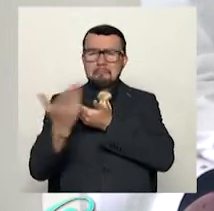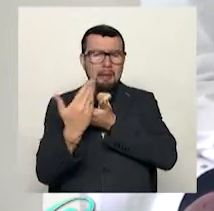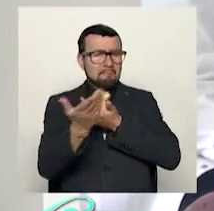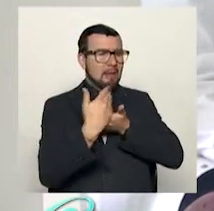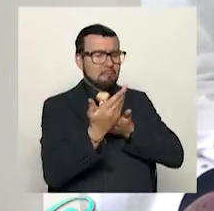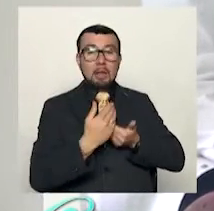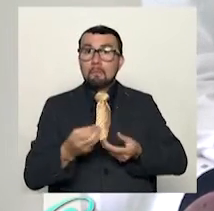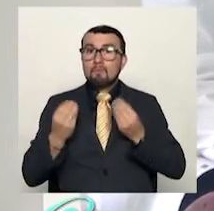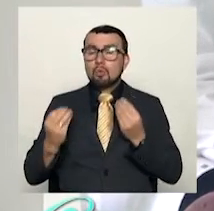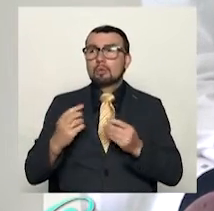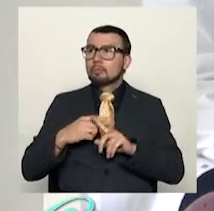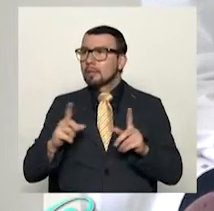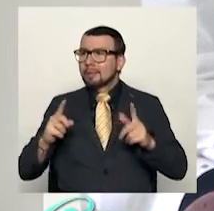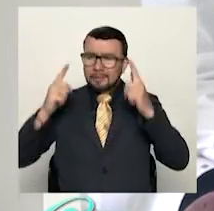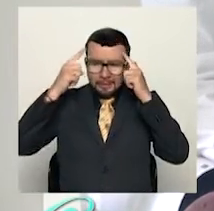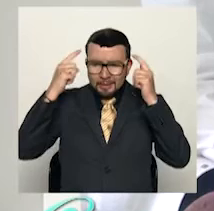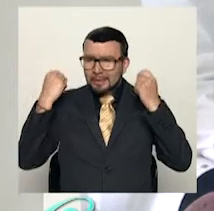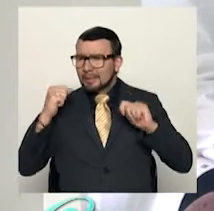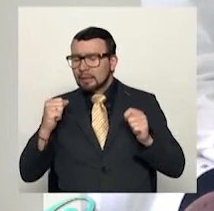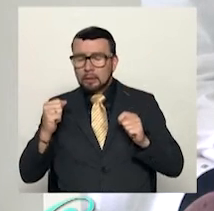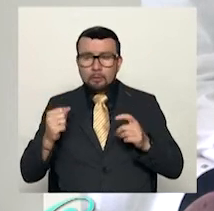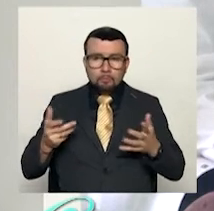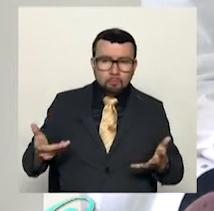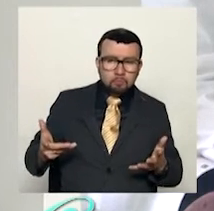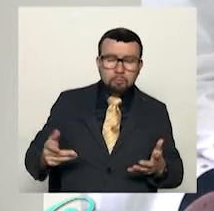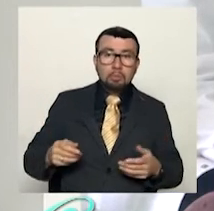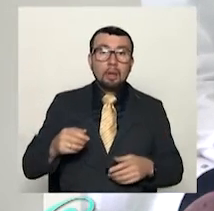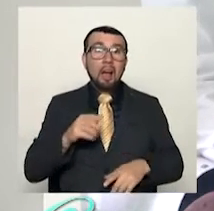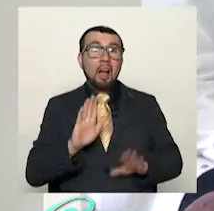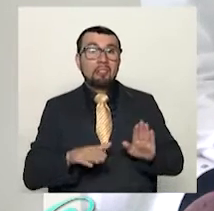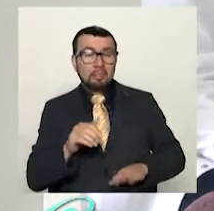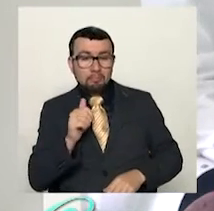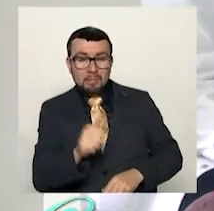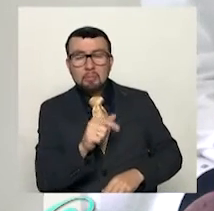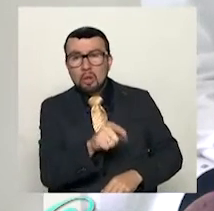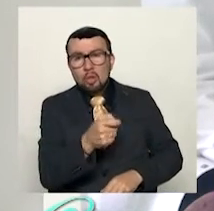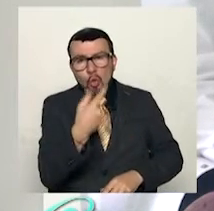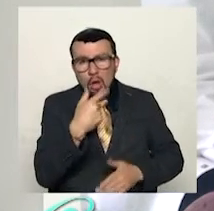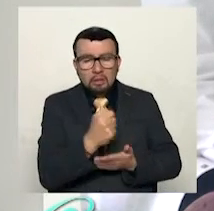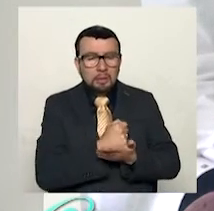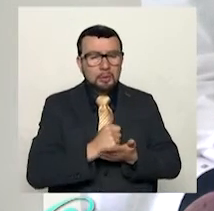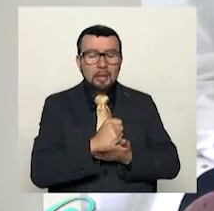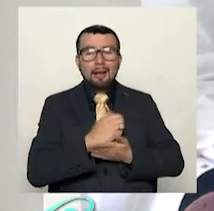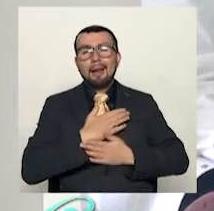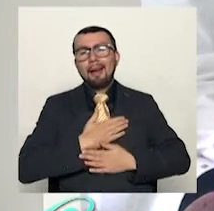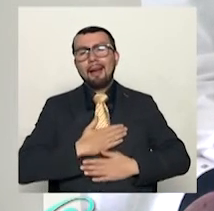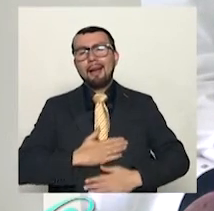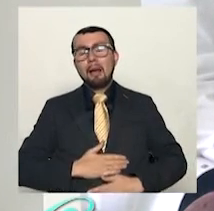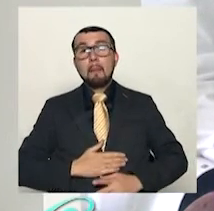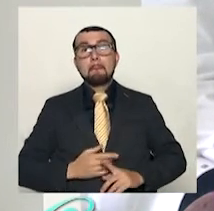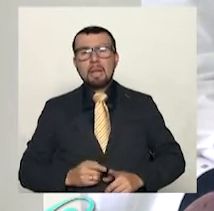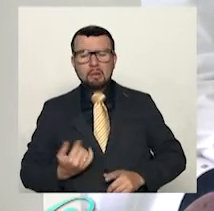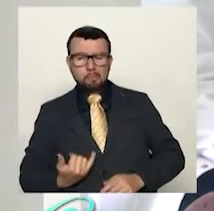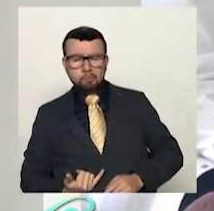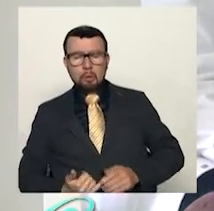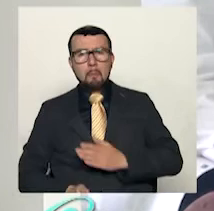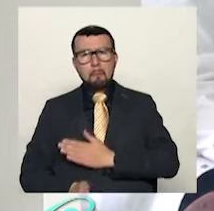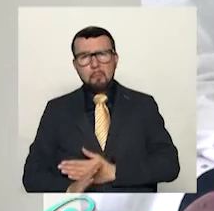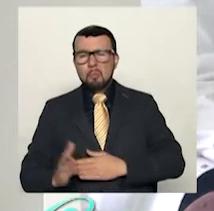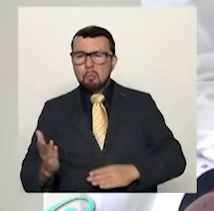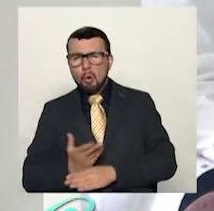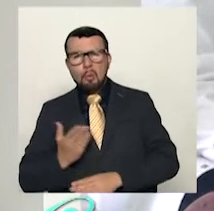pero que con angustia ve cómo muchos pacientes, por estar automedicados, enmascaran un proceso que termina en